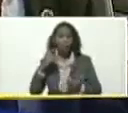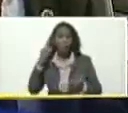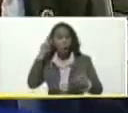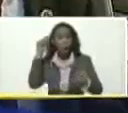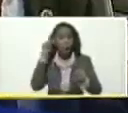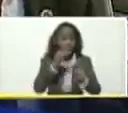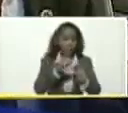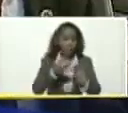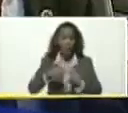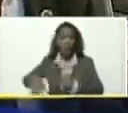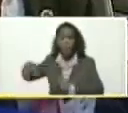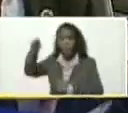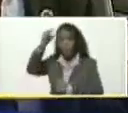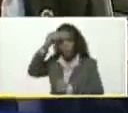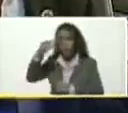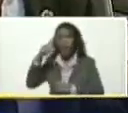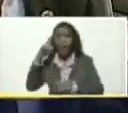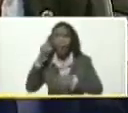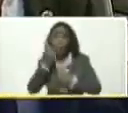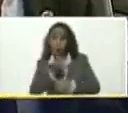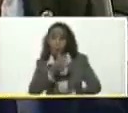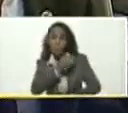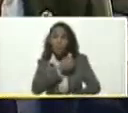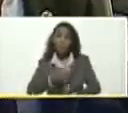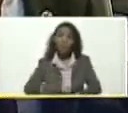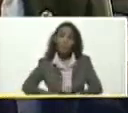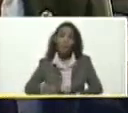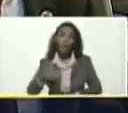de aprendizaje. Así que bueno, presidente,